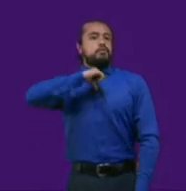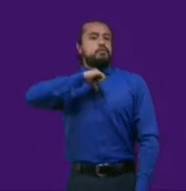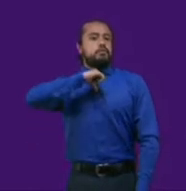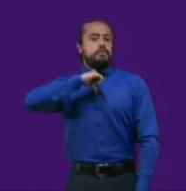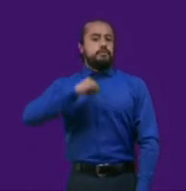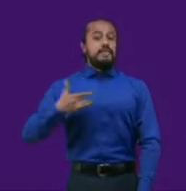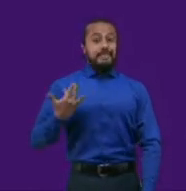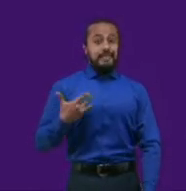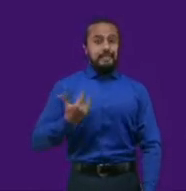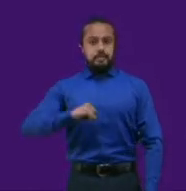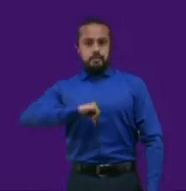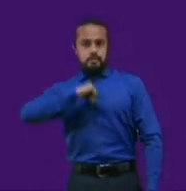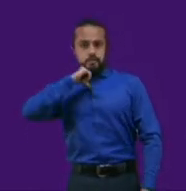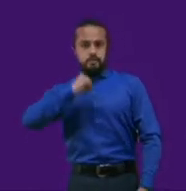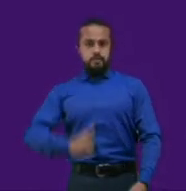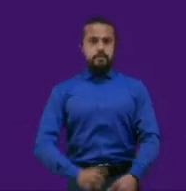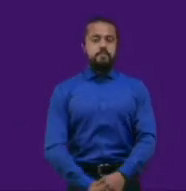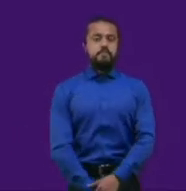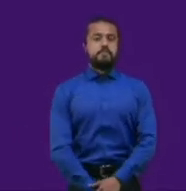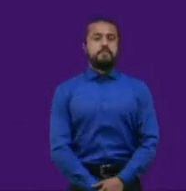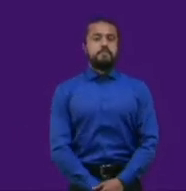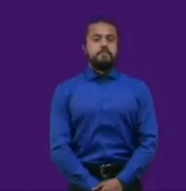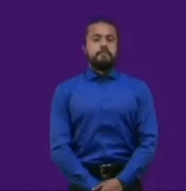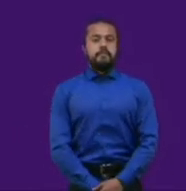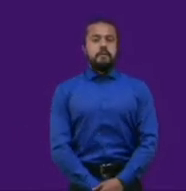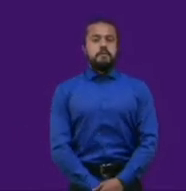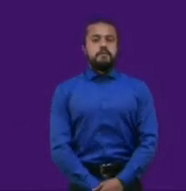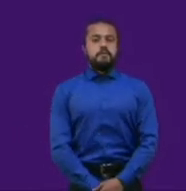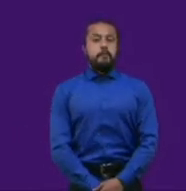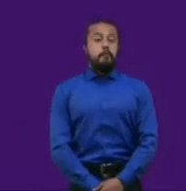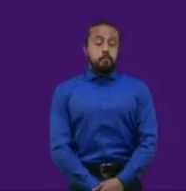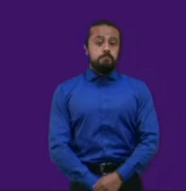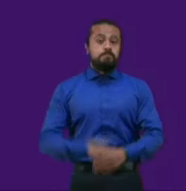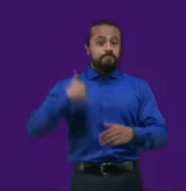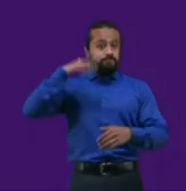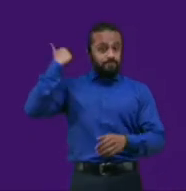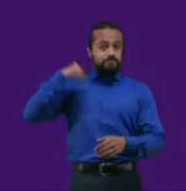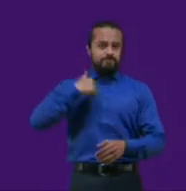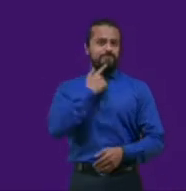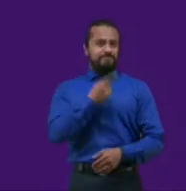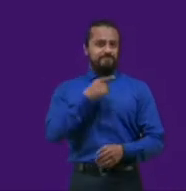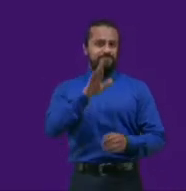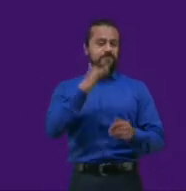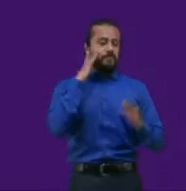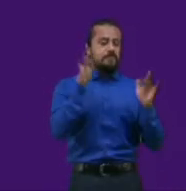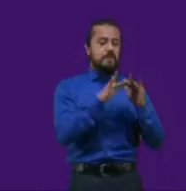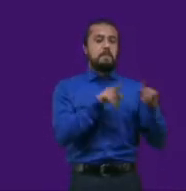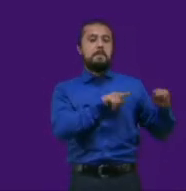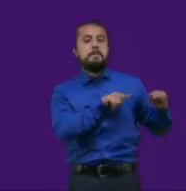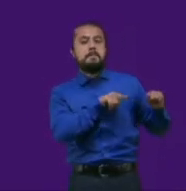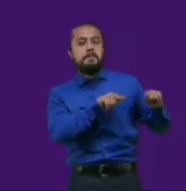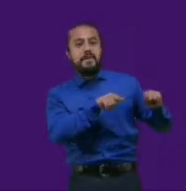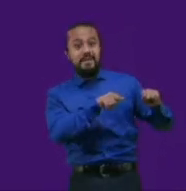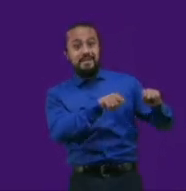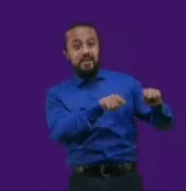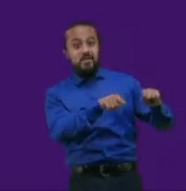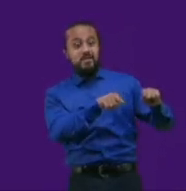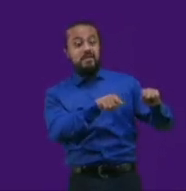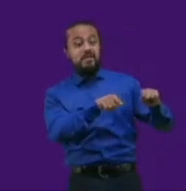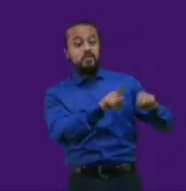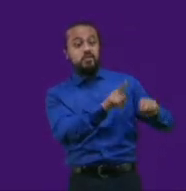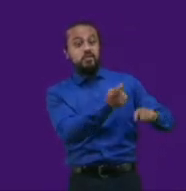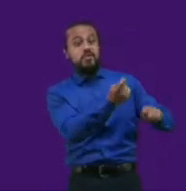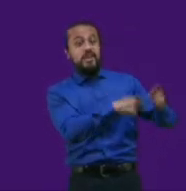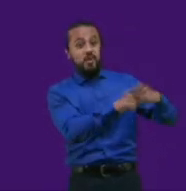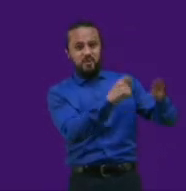Pues definitivamente, como decía yo, hay muchos paralelos entre las dos. Un negocio B2B como el de